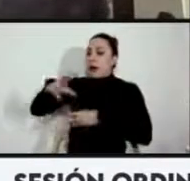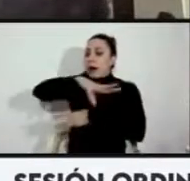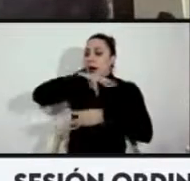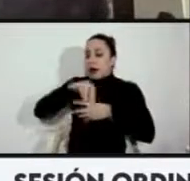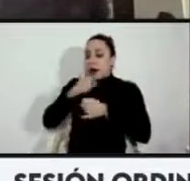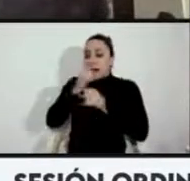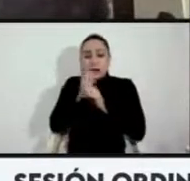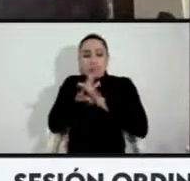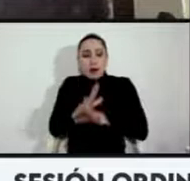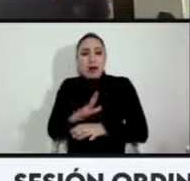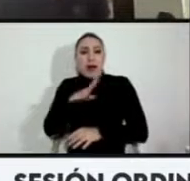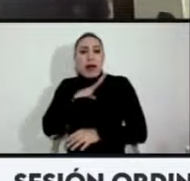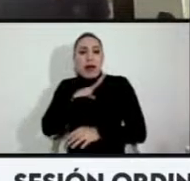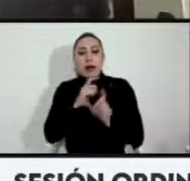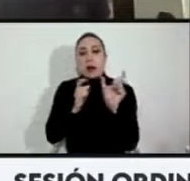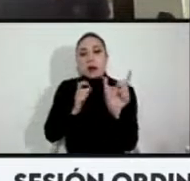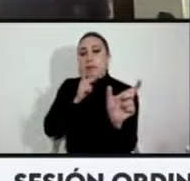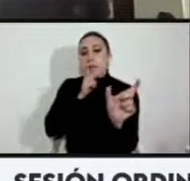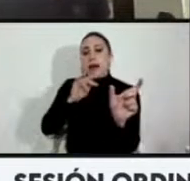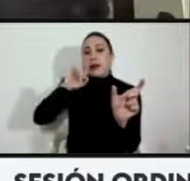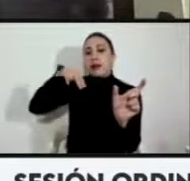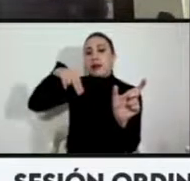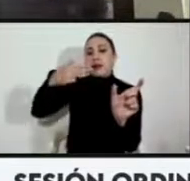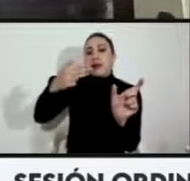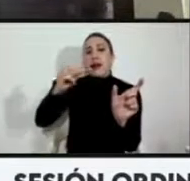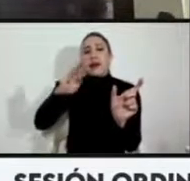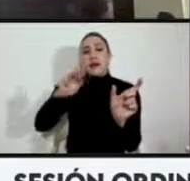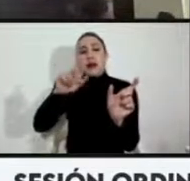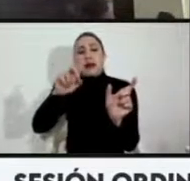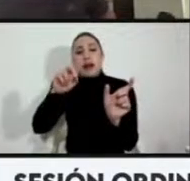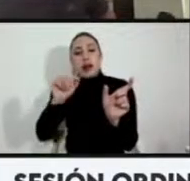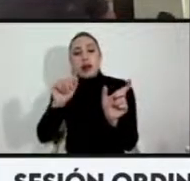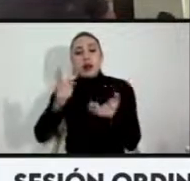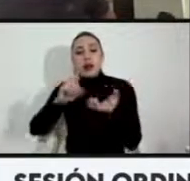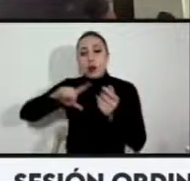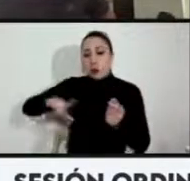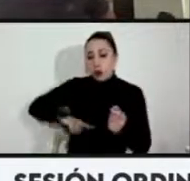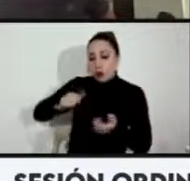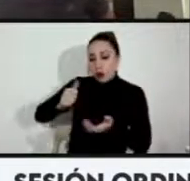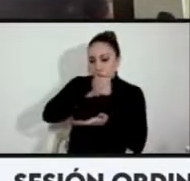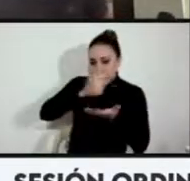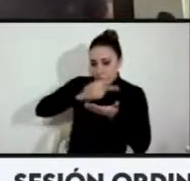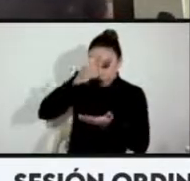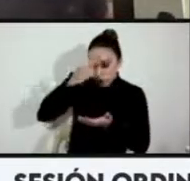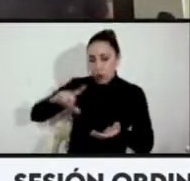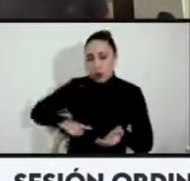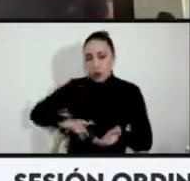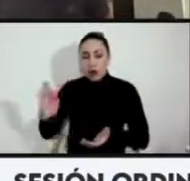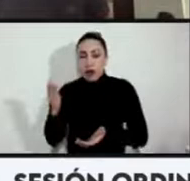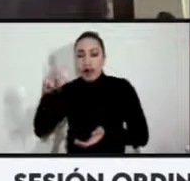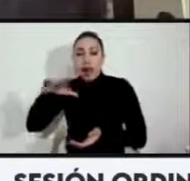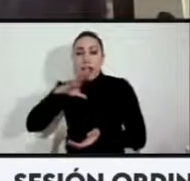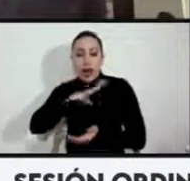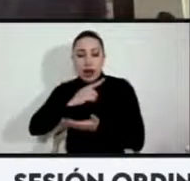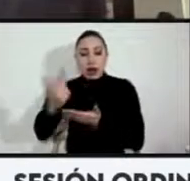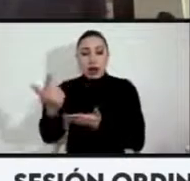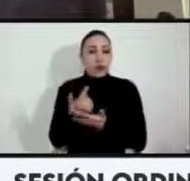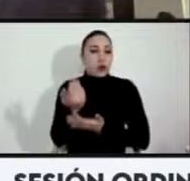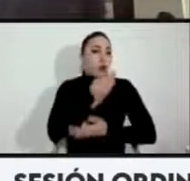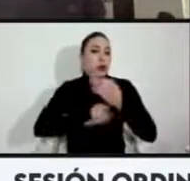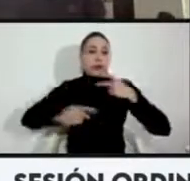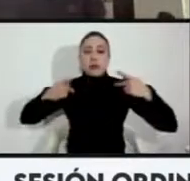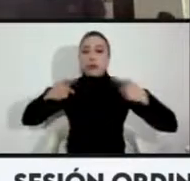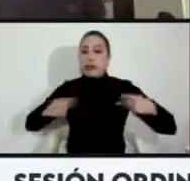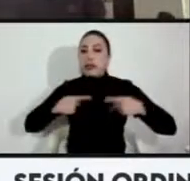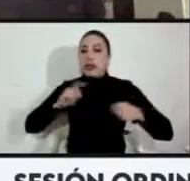inhabilitados, servidores públicos inhabilitados, tanto federales como locales. Ahí aparecen todos los servidores públicos inhabilitados. Ahí búsquelo y ahí le